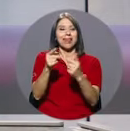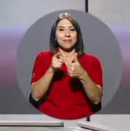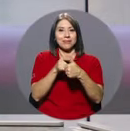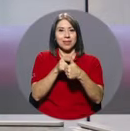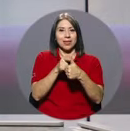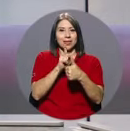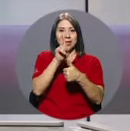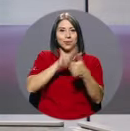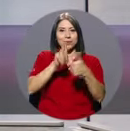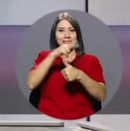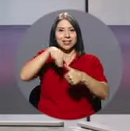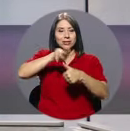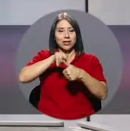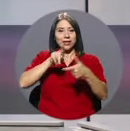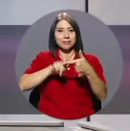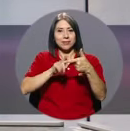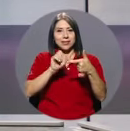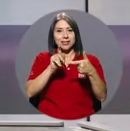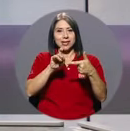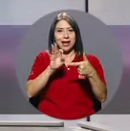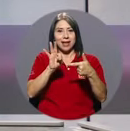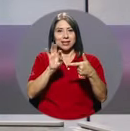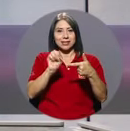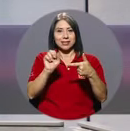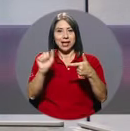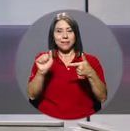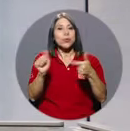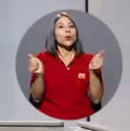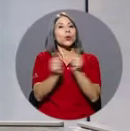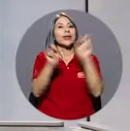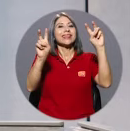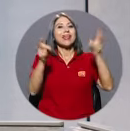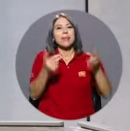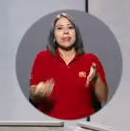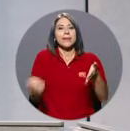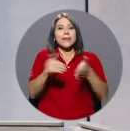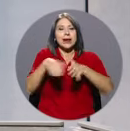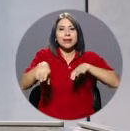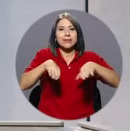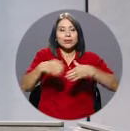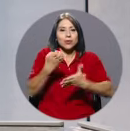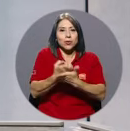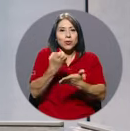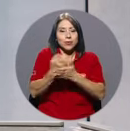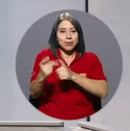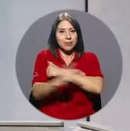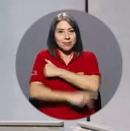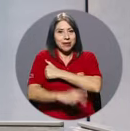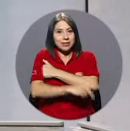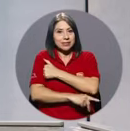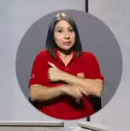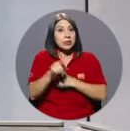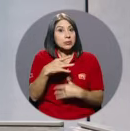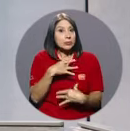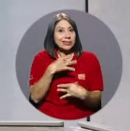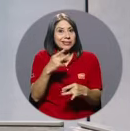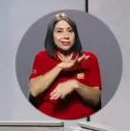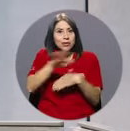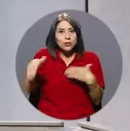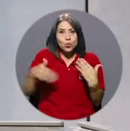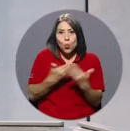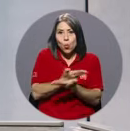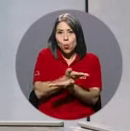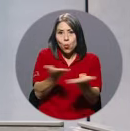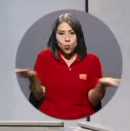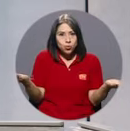Programa de la Universidad Nacional y del SINAR S.A. Hoy con el tema de la reactivación económica del país, algo que nos interesa a todos y